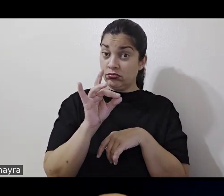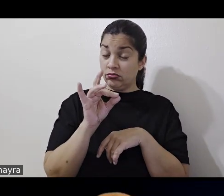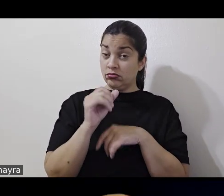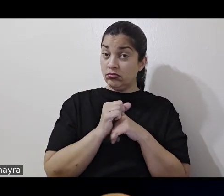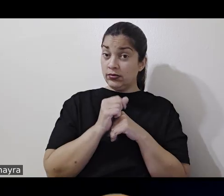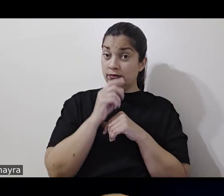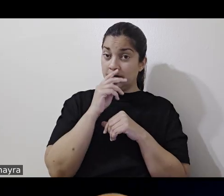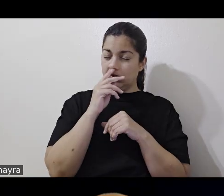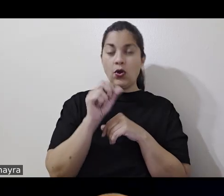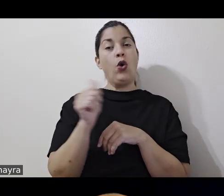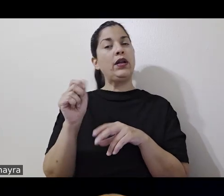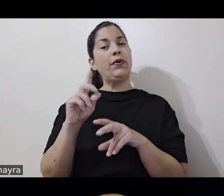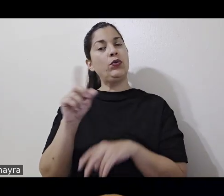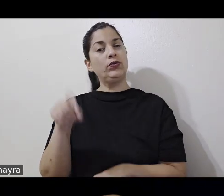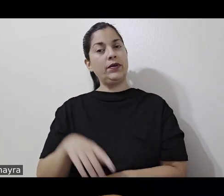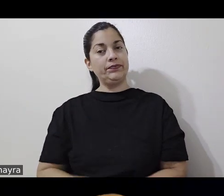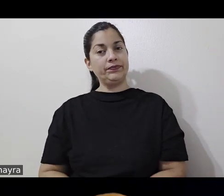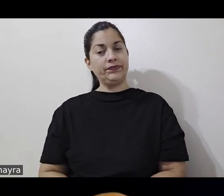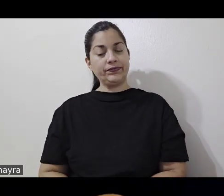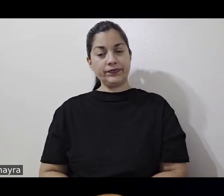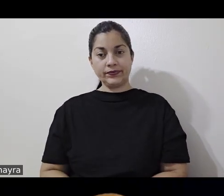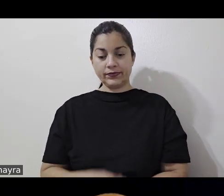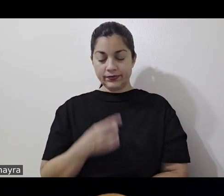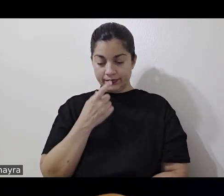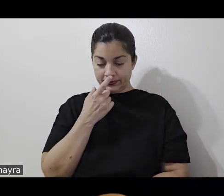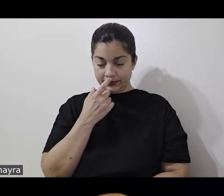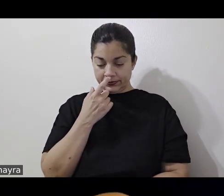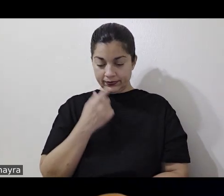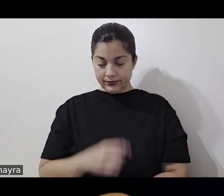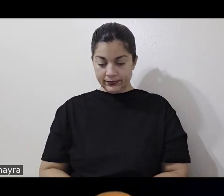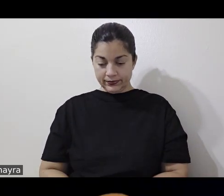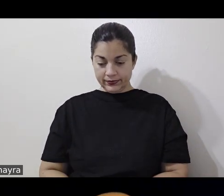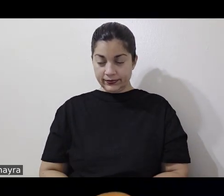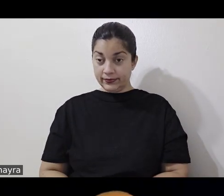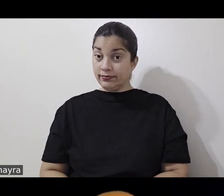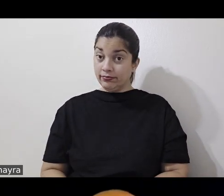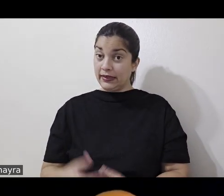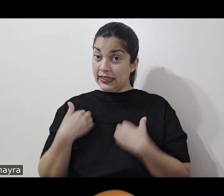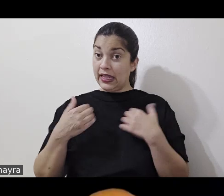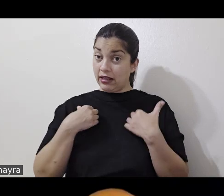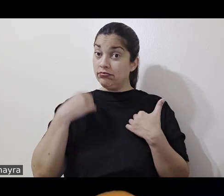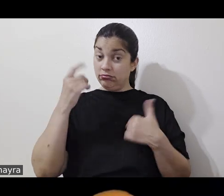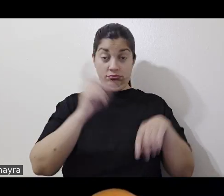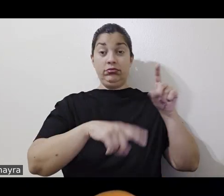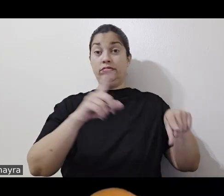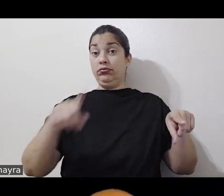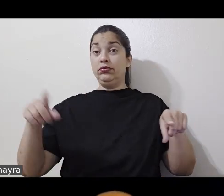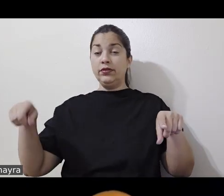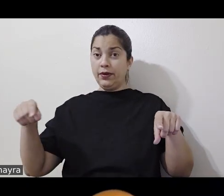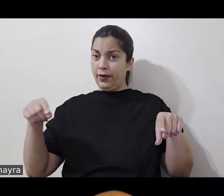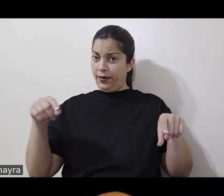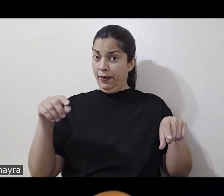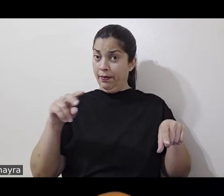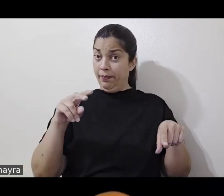Y otra pregunta es, ¿hay tanta diversidad en estos 25